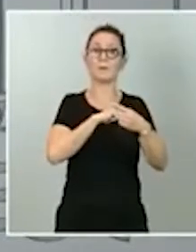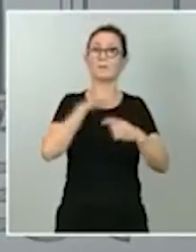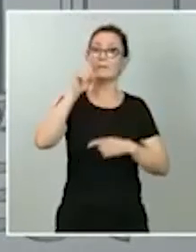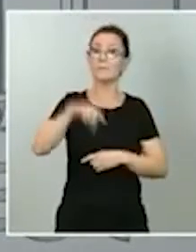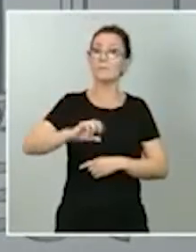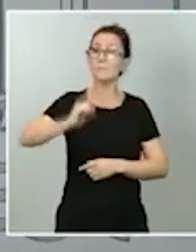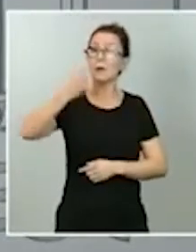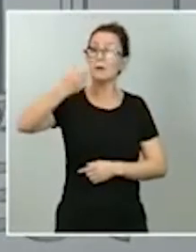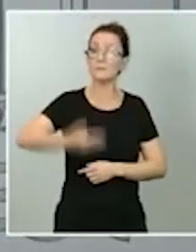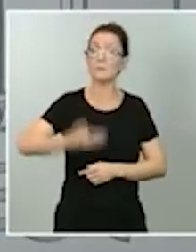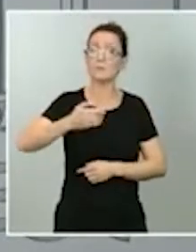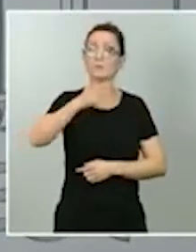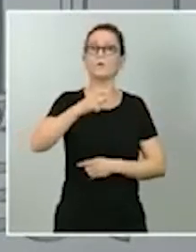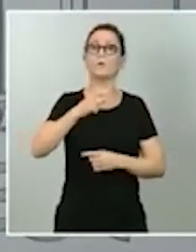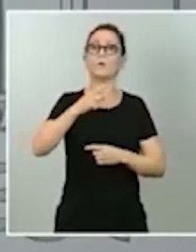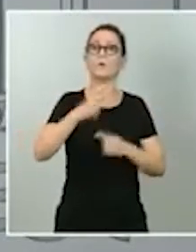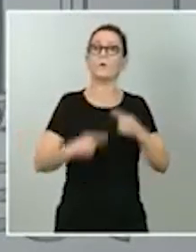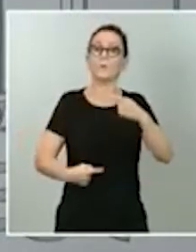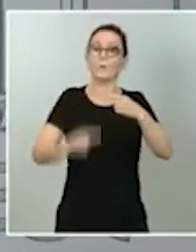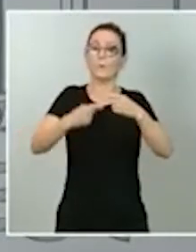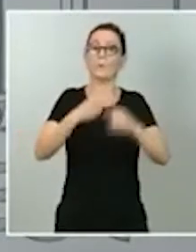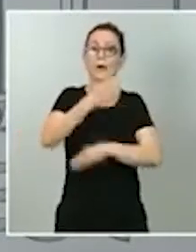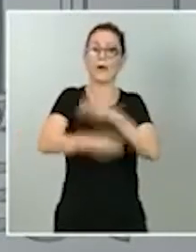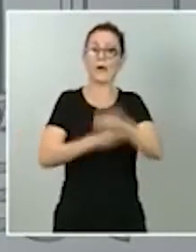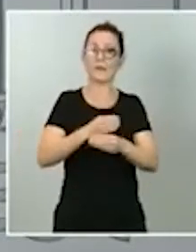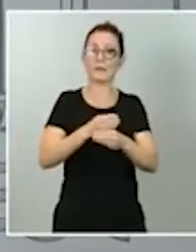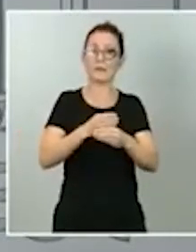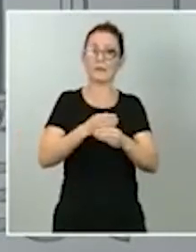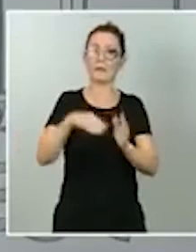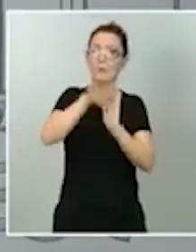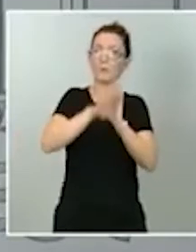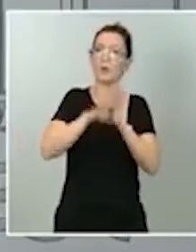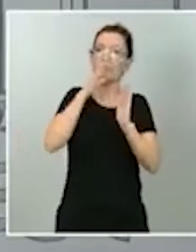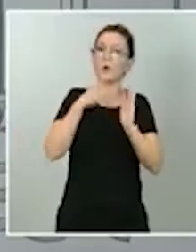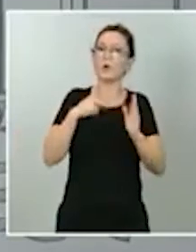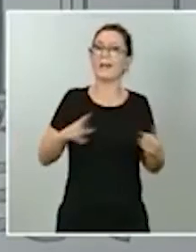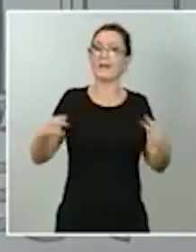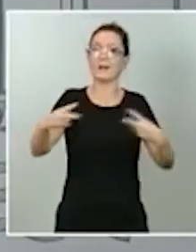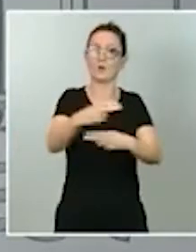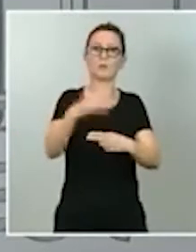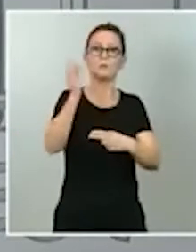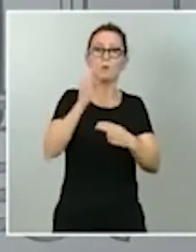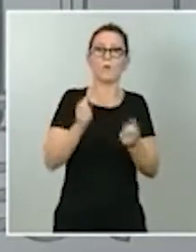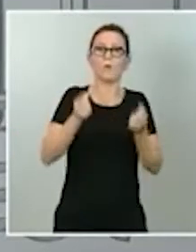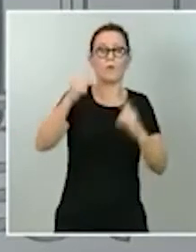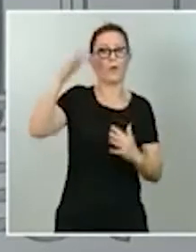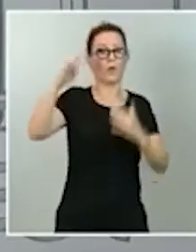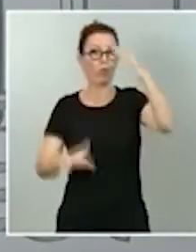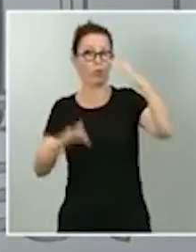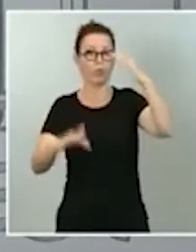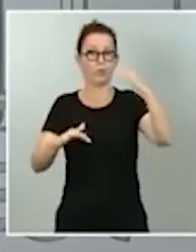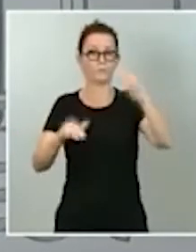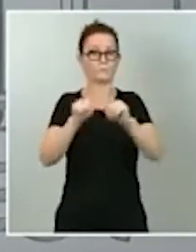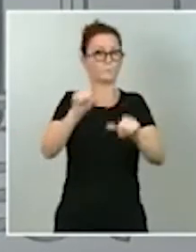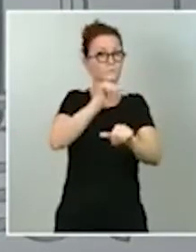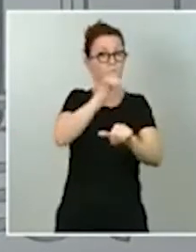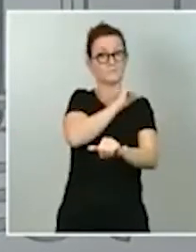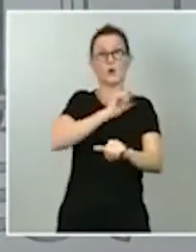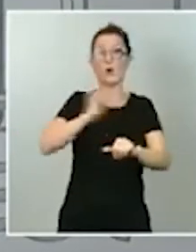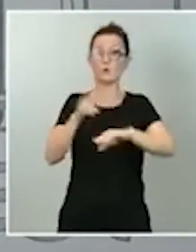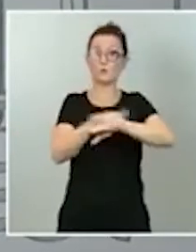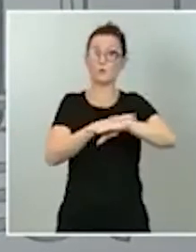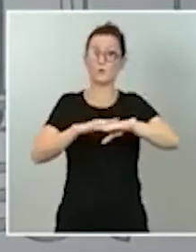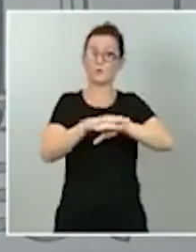recortes ni se va y ni se va a desarrollar generando más desigualdad como se ha ocurrido con gobiernos anteriores que se